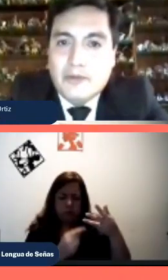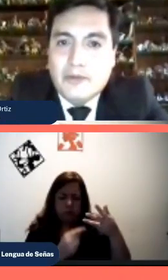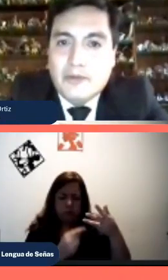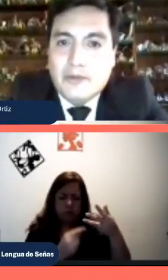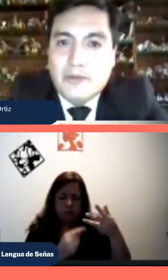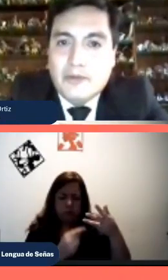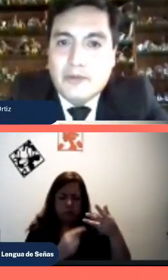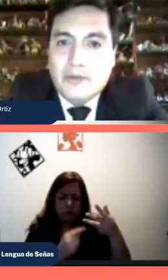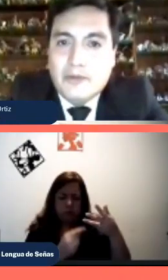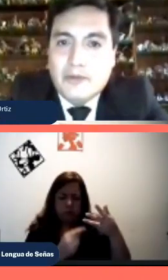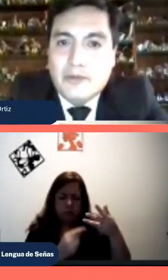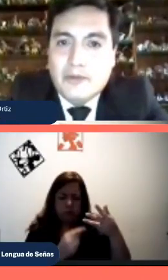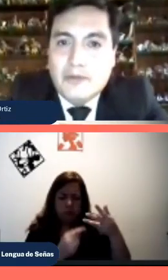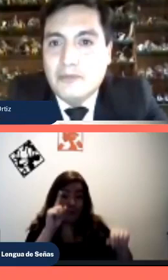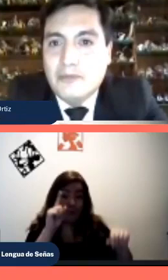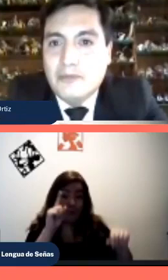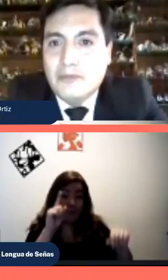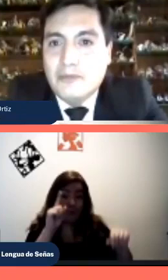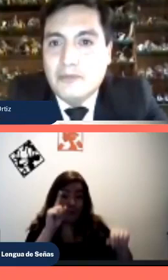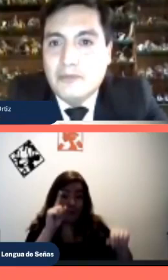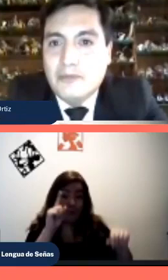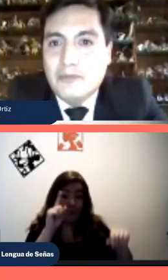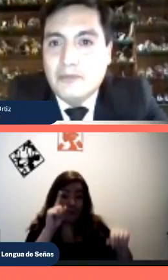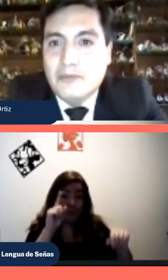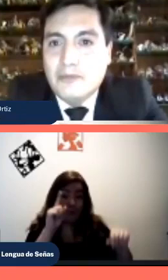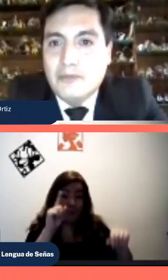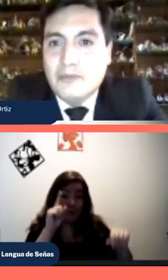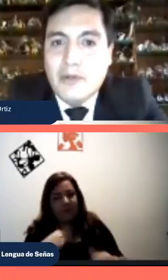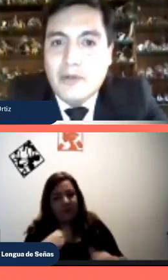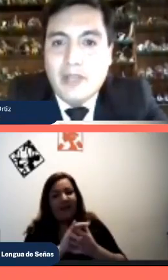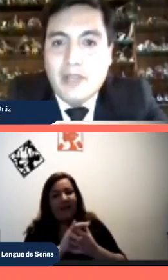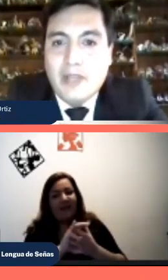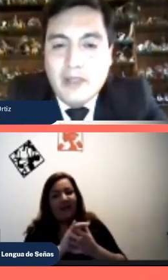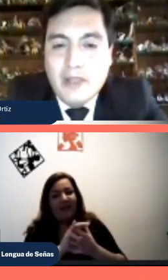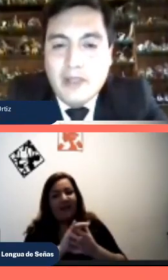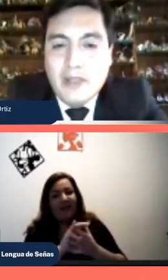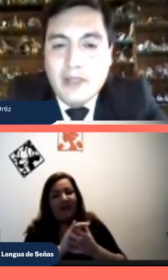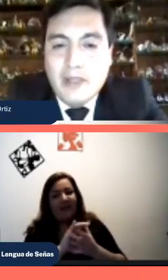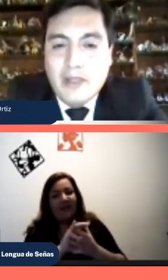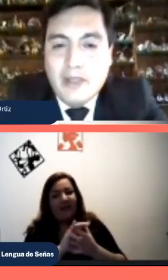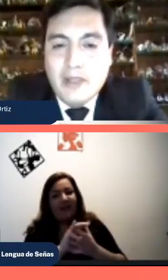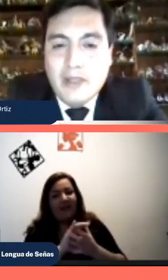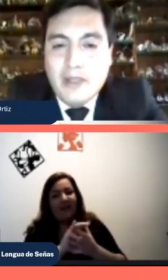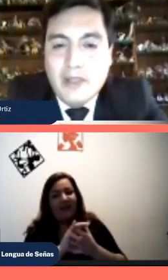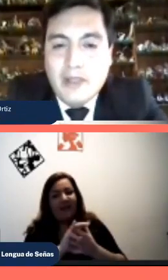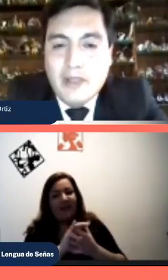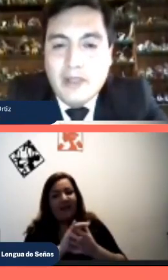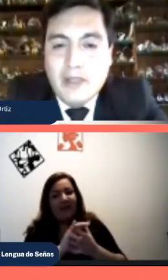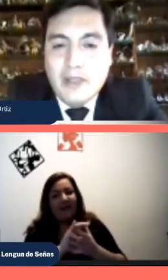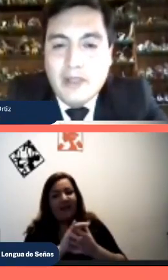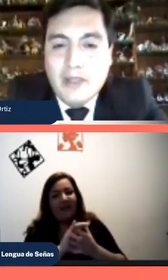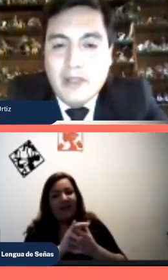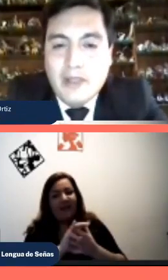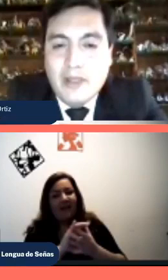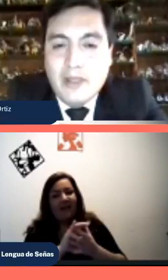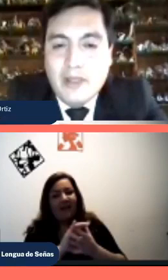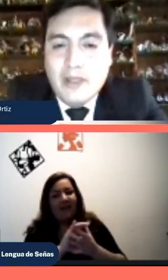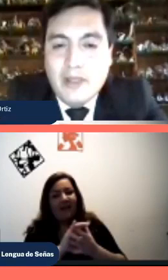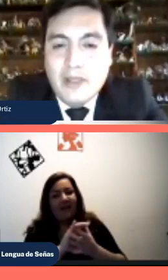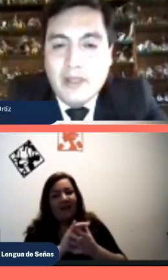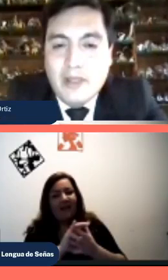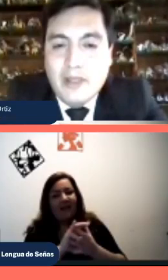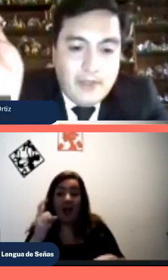descubridores de la huella es un muy buen amigo mío, don Mauricio Hidalgo. Él es el presidente de la comunidad